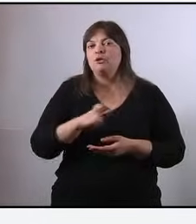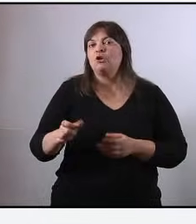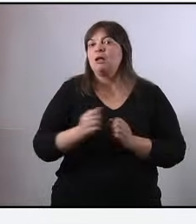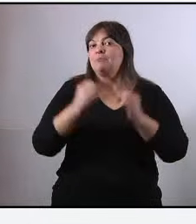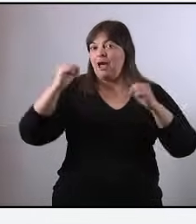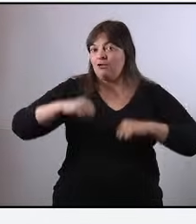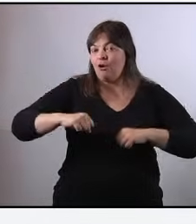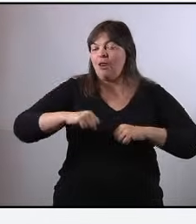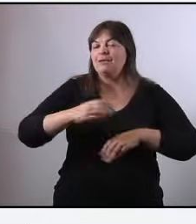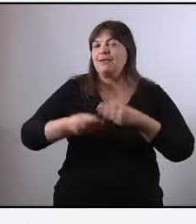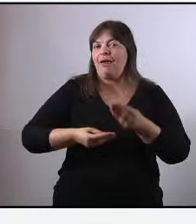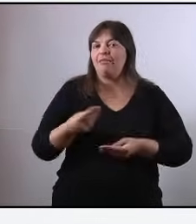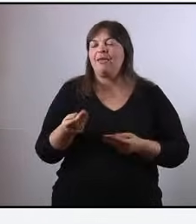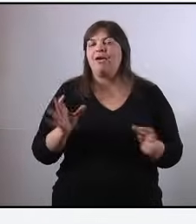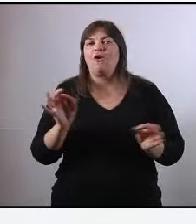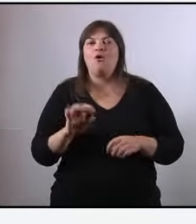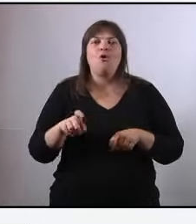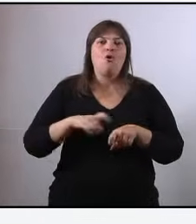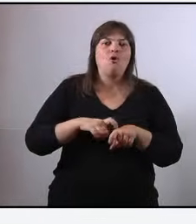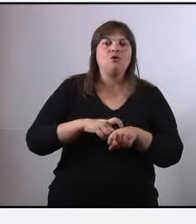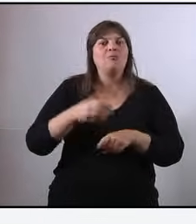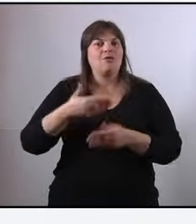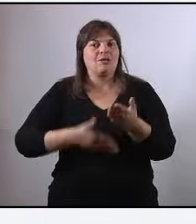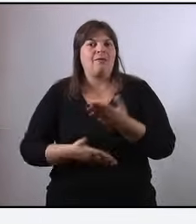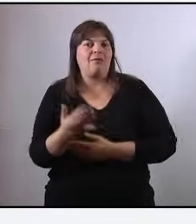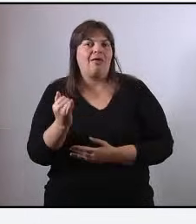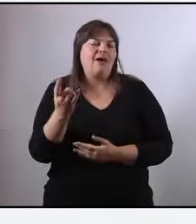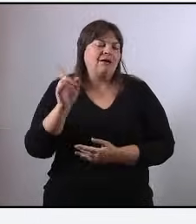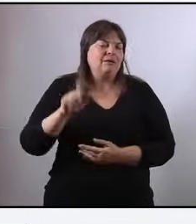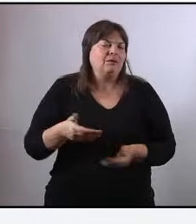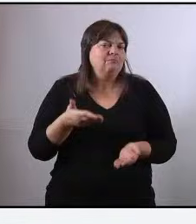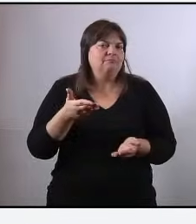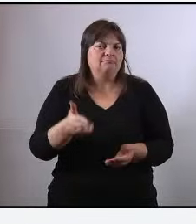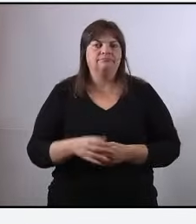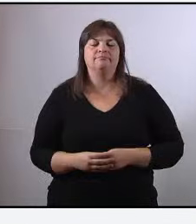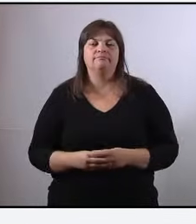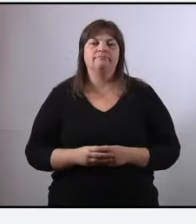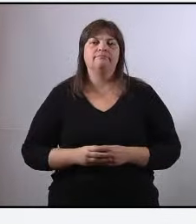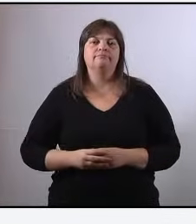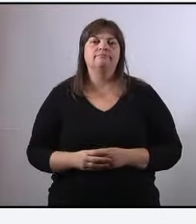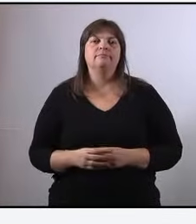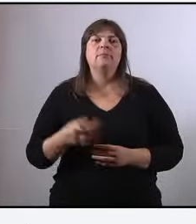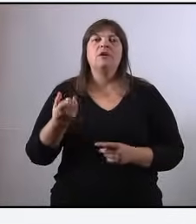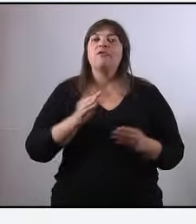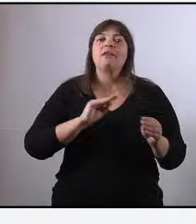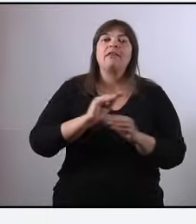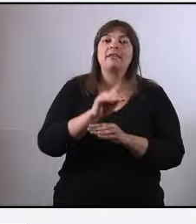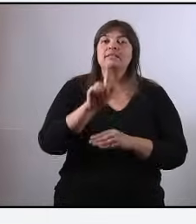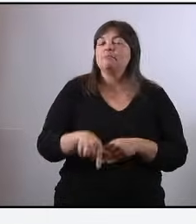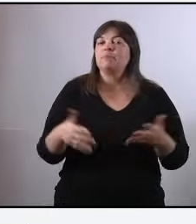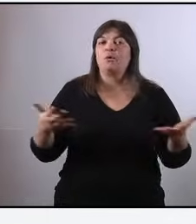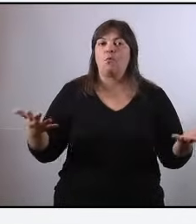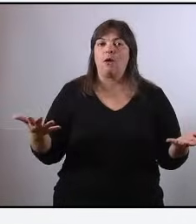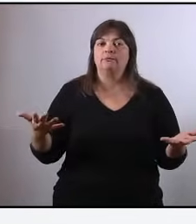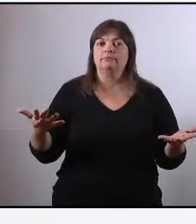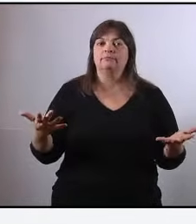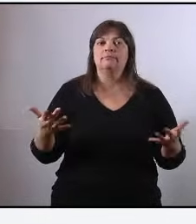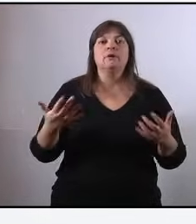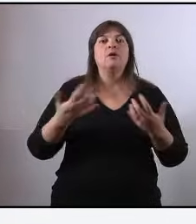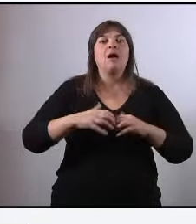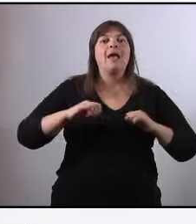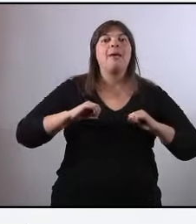mayores y que tengan algún tipo de discapacidad. También podrán financiarse la puesta en marcha